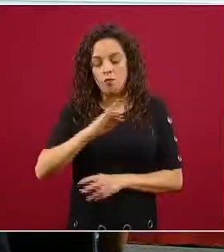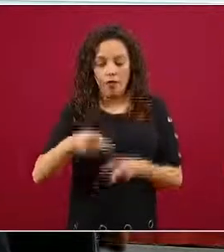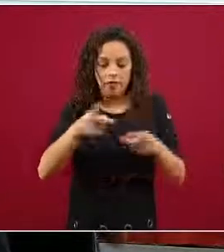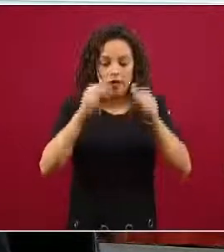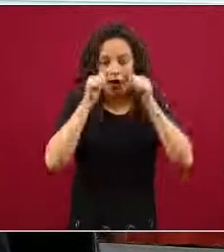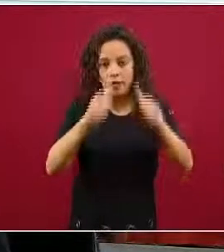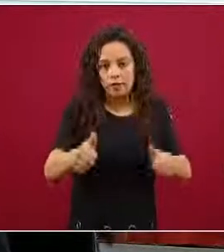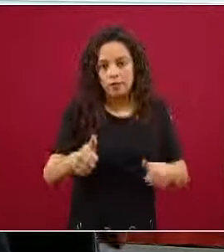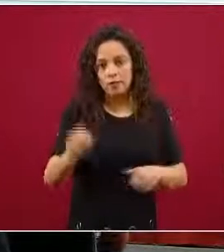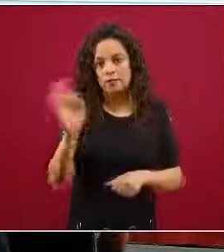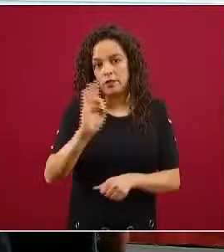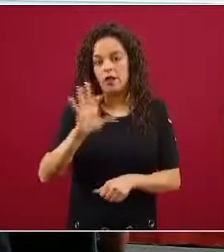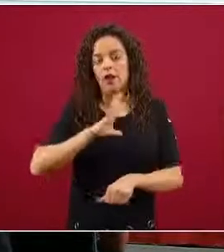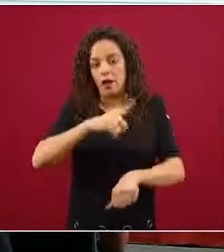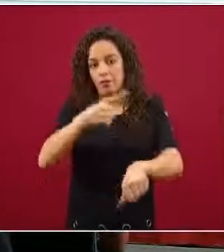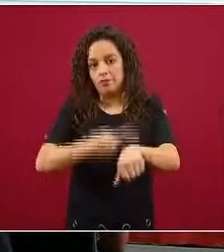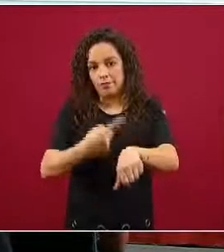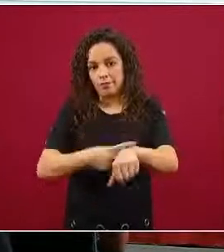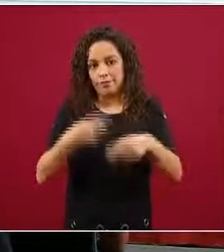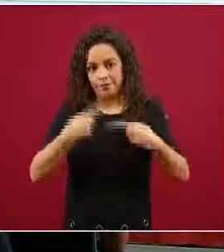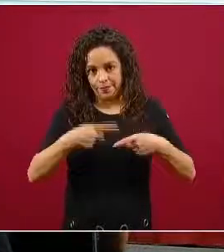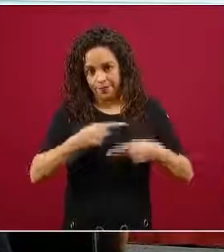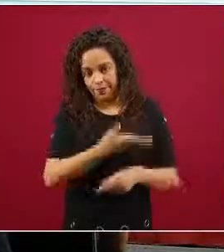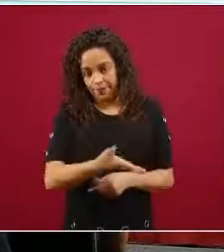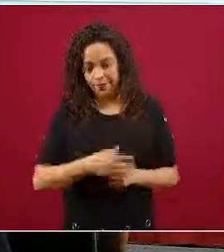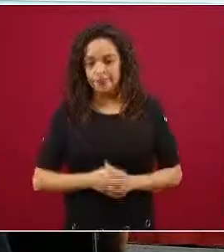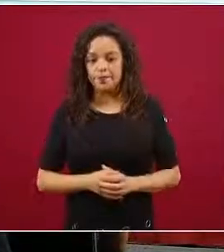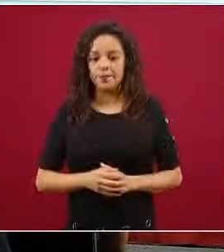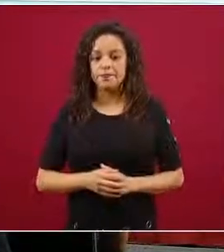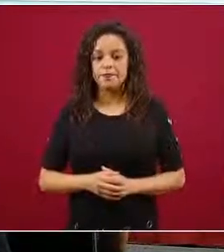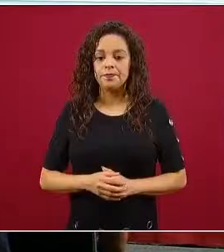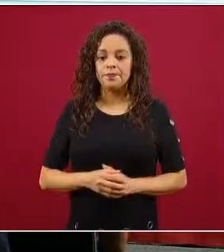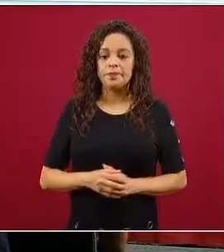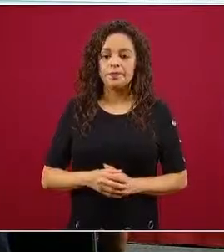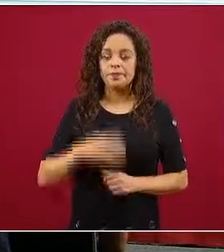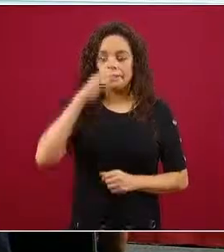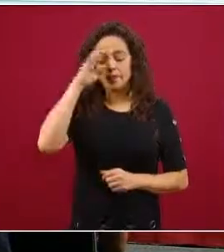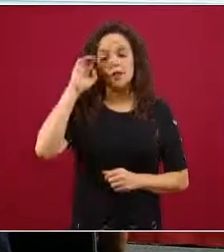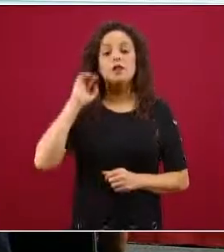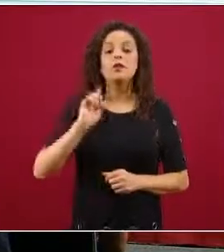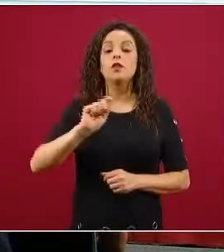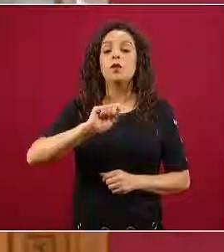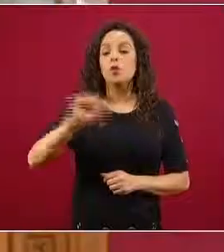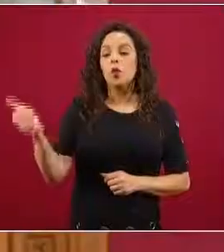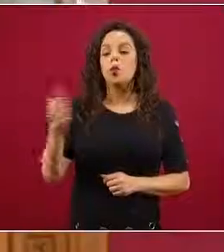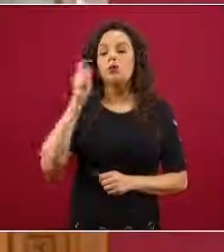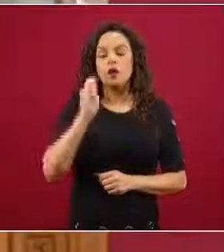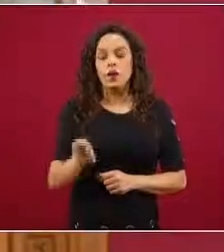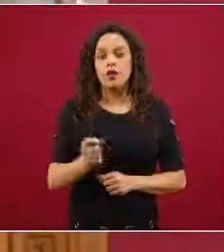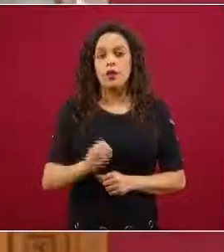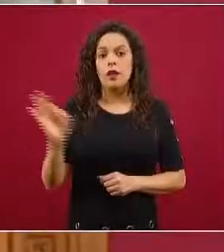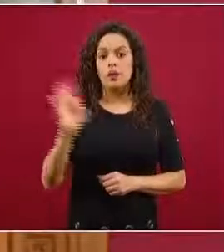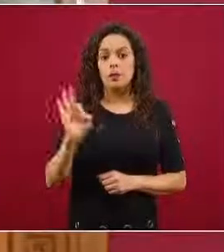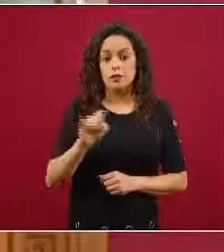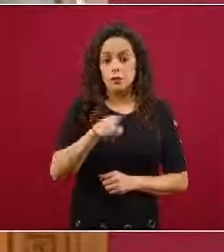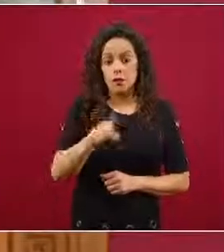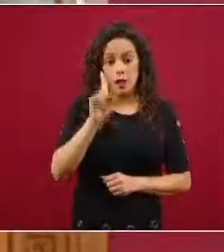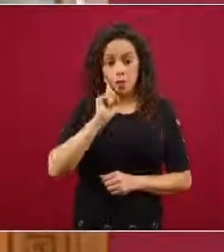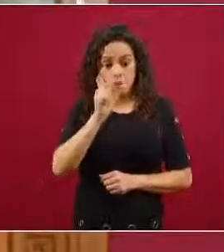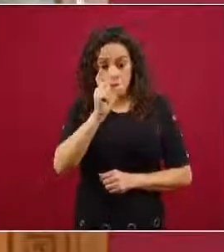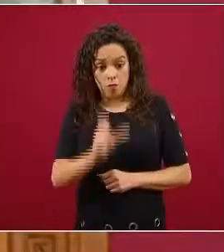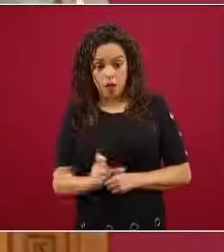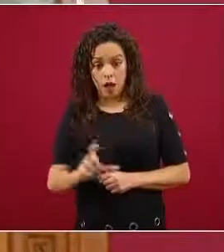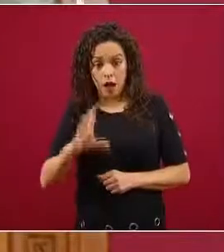aspecto preventivo muy importante es que considera la posibilidad de que una mujer esté infectada en los primeros trimestres